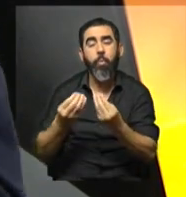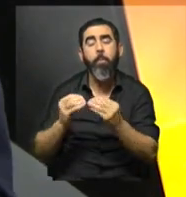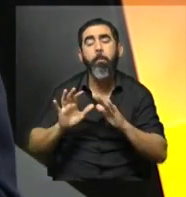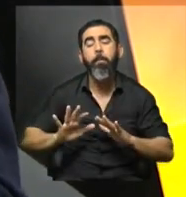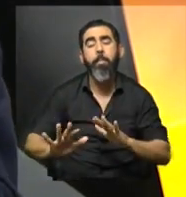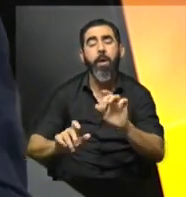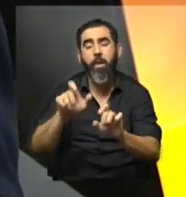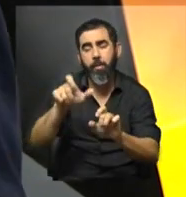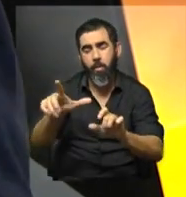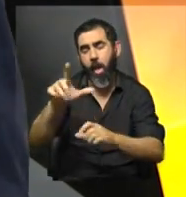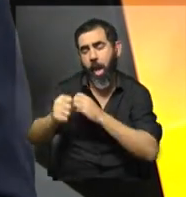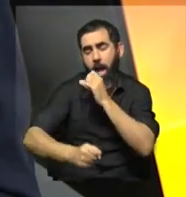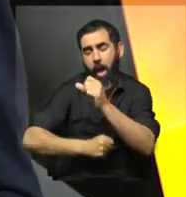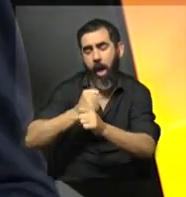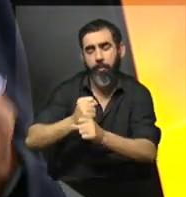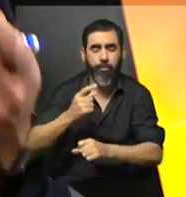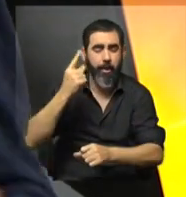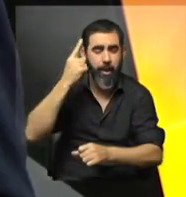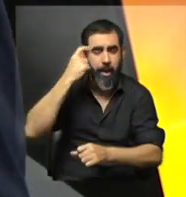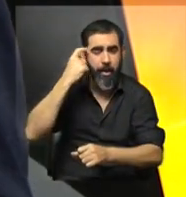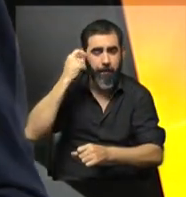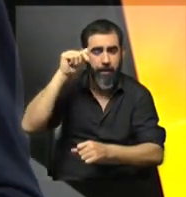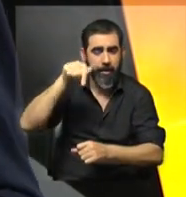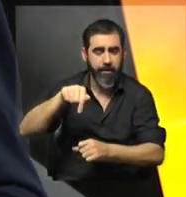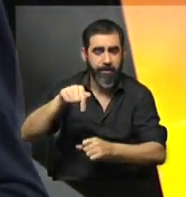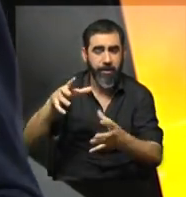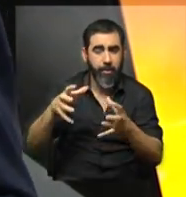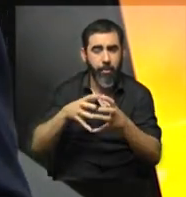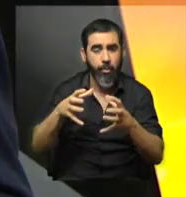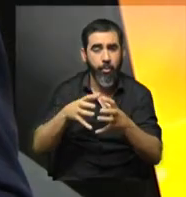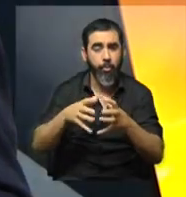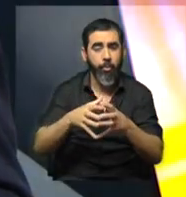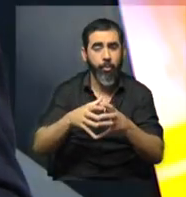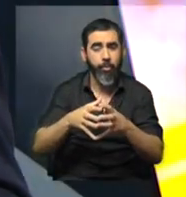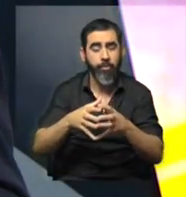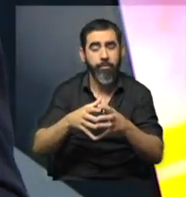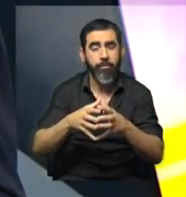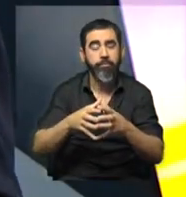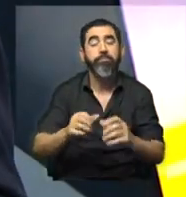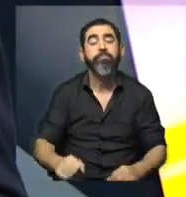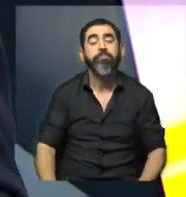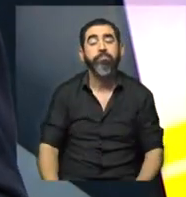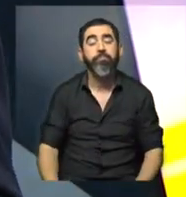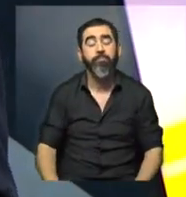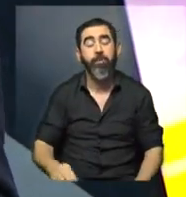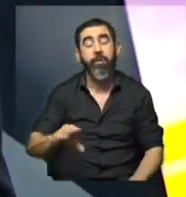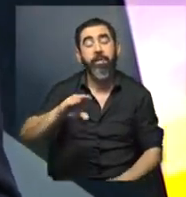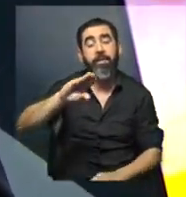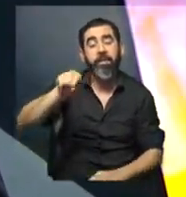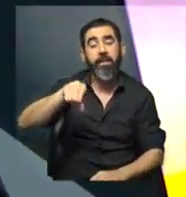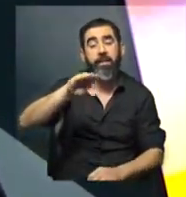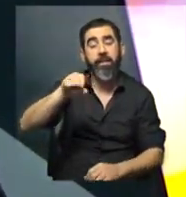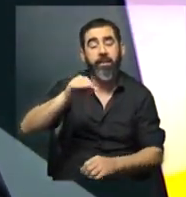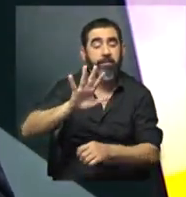tienen años, muchos años, sí, ¿no? Con aquí nomás, con bueno, lo que es la práctica de los títeres en modo, casi